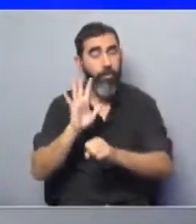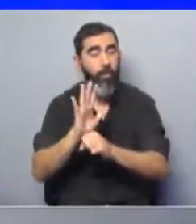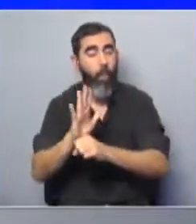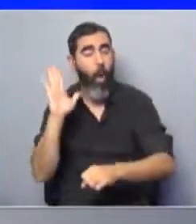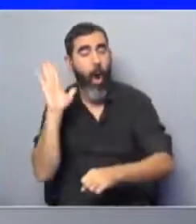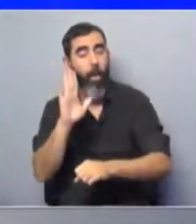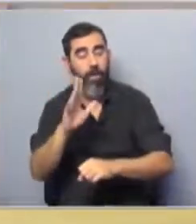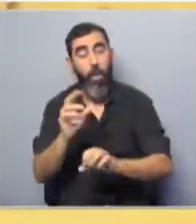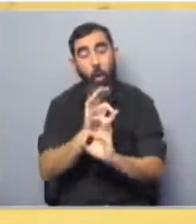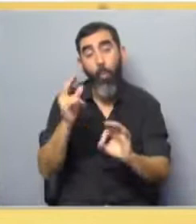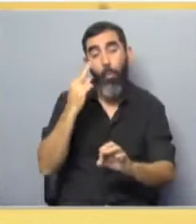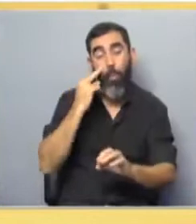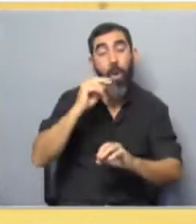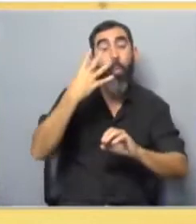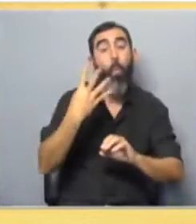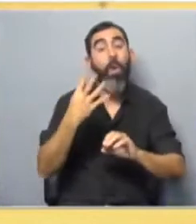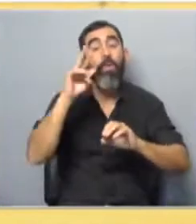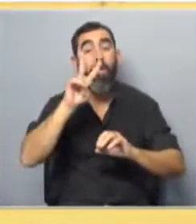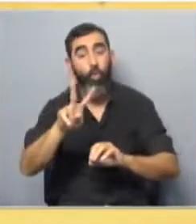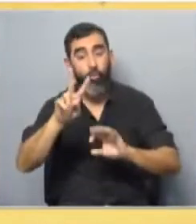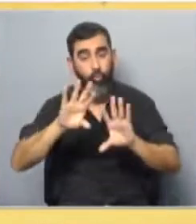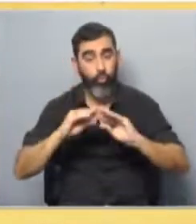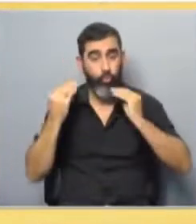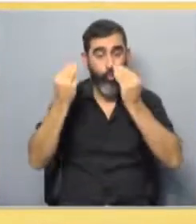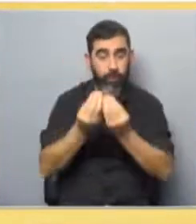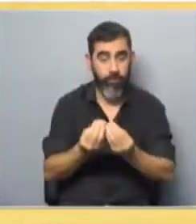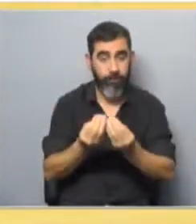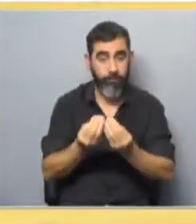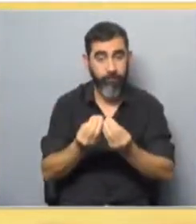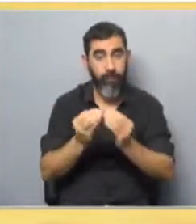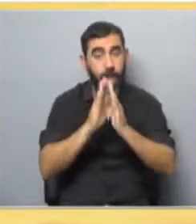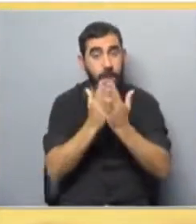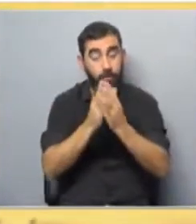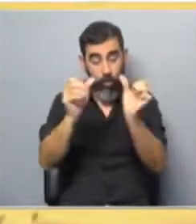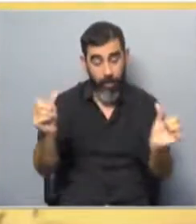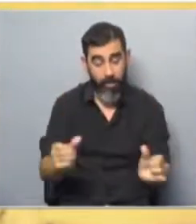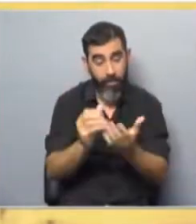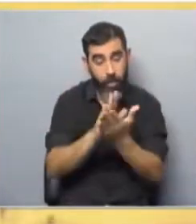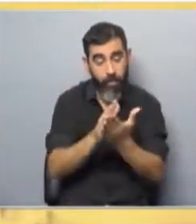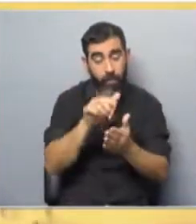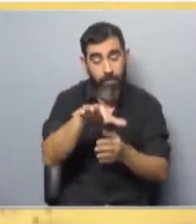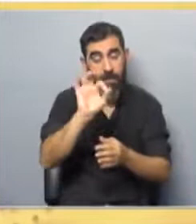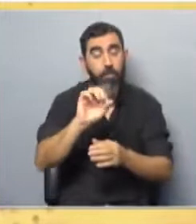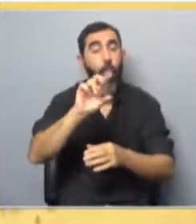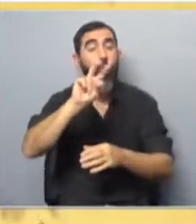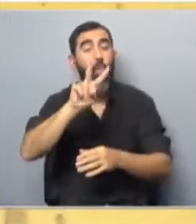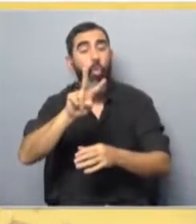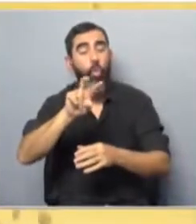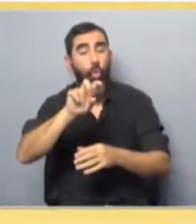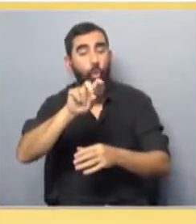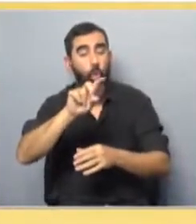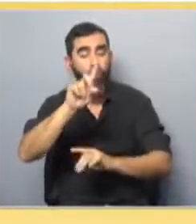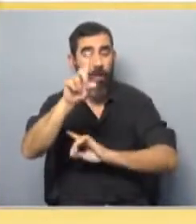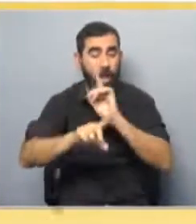¿no?, que generan problemas, unas 42. Y bueno, en el libro que nosotros hicimos recientemente, de esas elegimos 2 especies, ¿no?